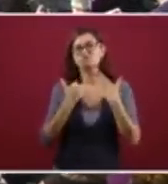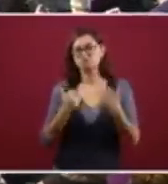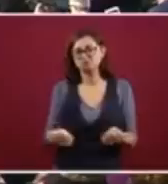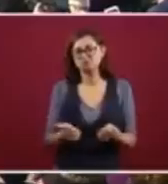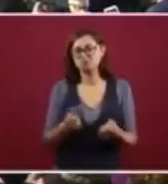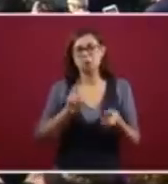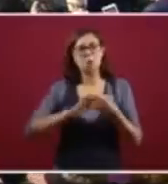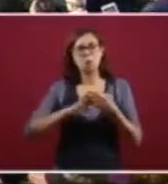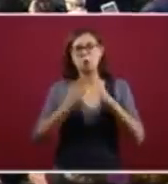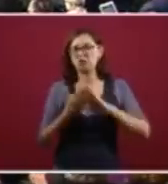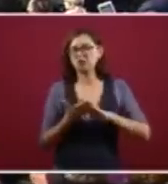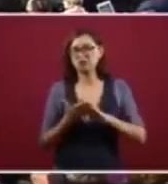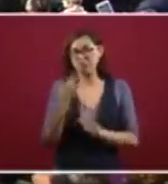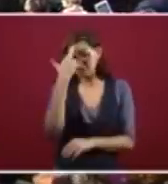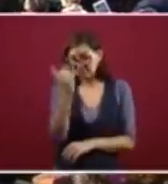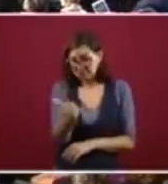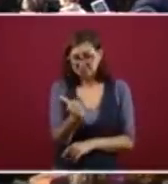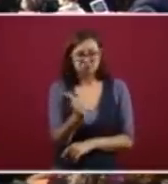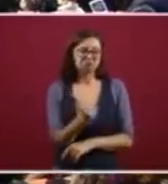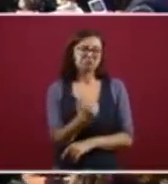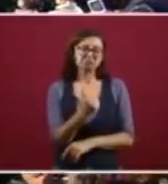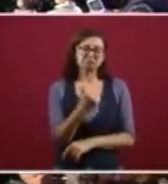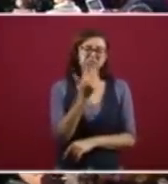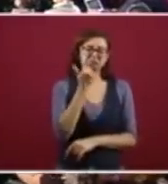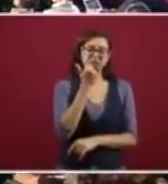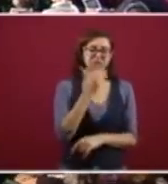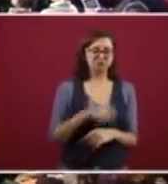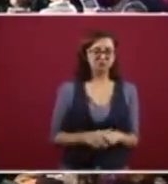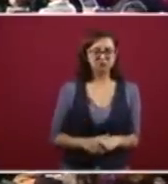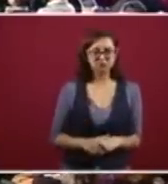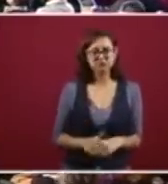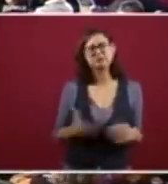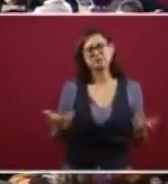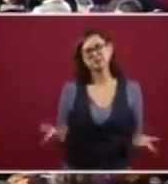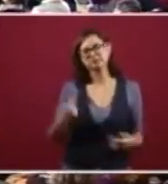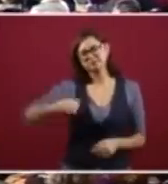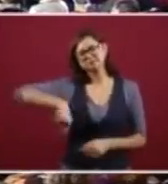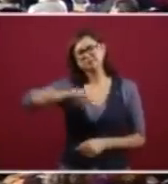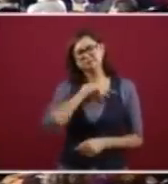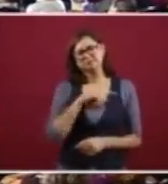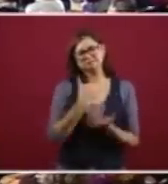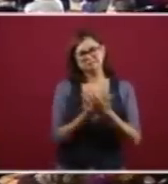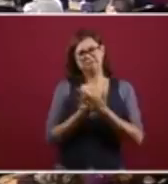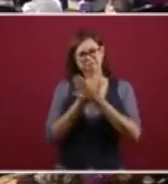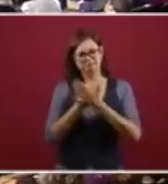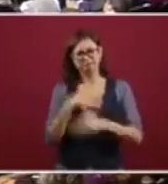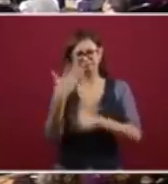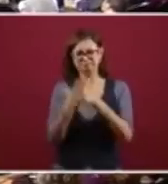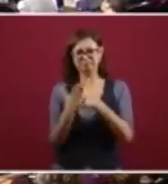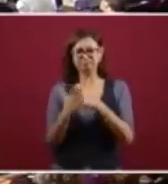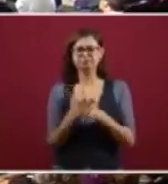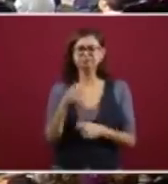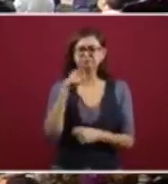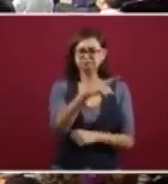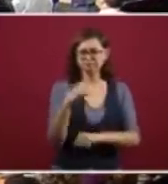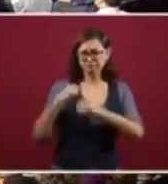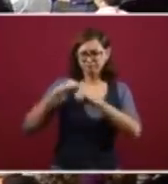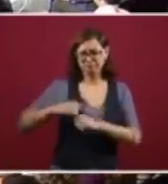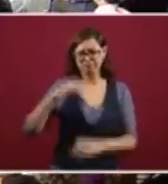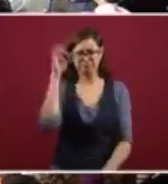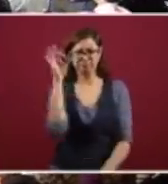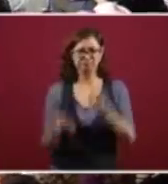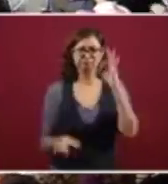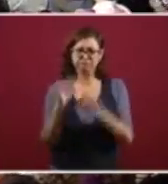motivo ni razón para eso. Entonces, estamos esperando que el Poder Judicial concluya. Ha habido